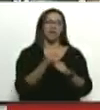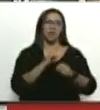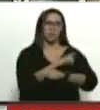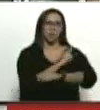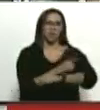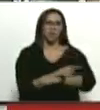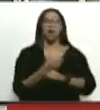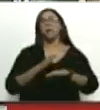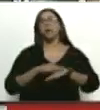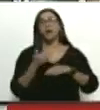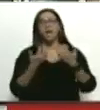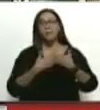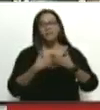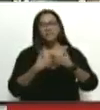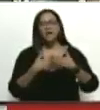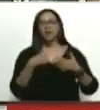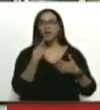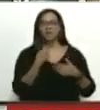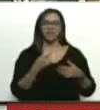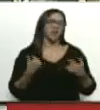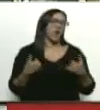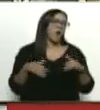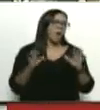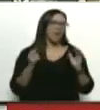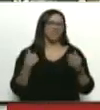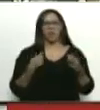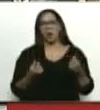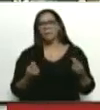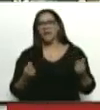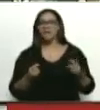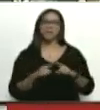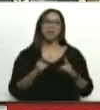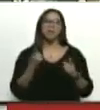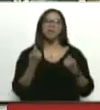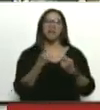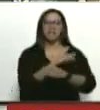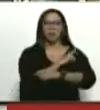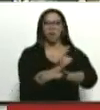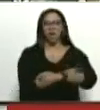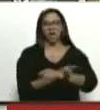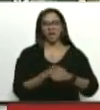empresarios? Porque los empresarios dicen, no vale, yo tengo plata, pero me falta poder.